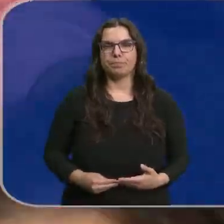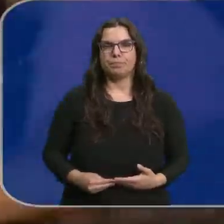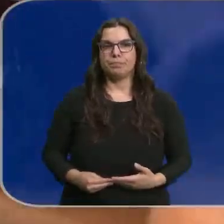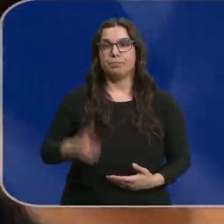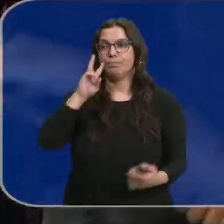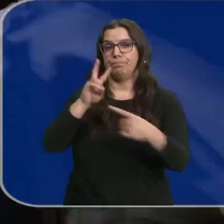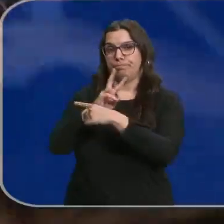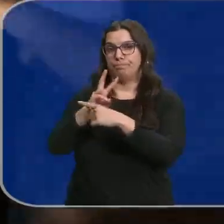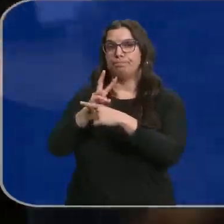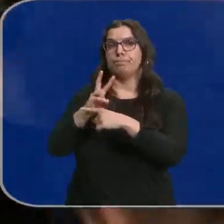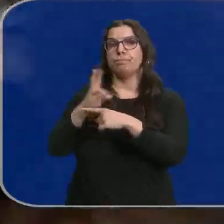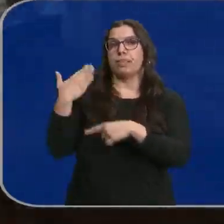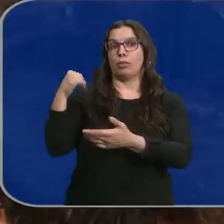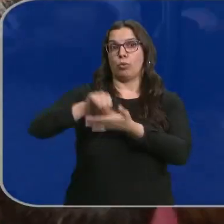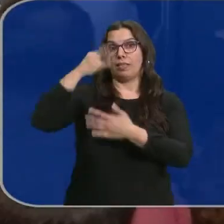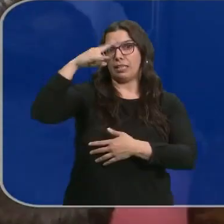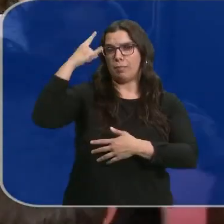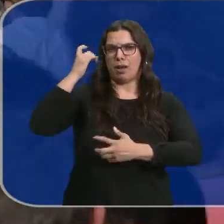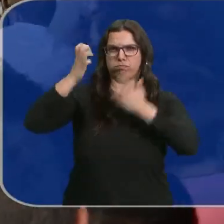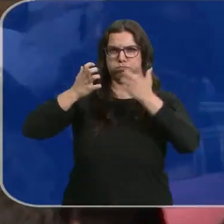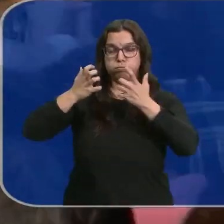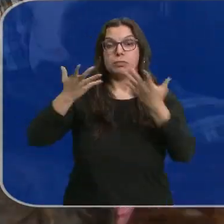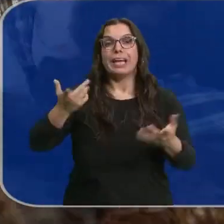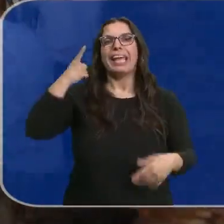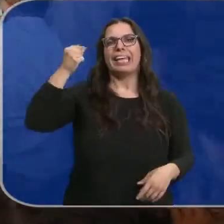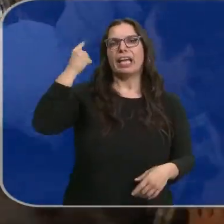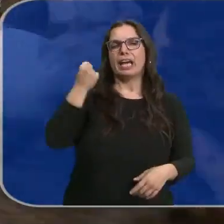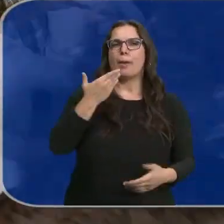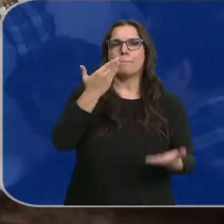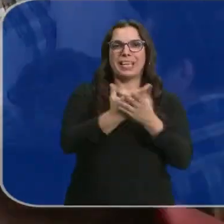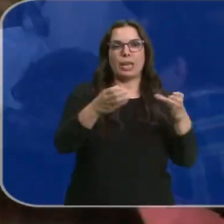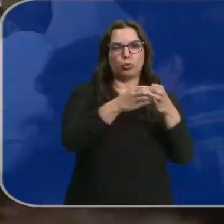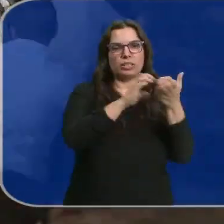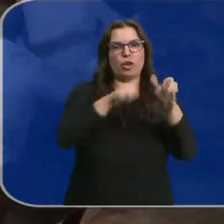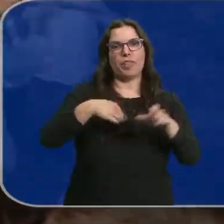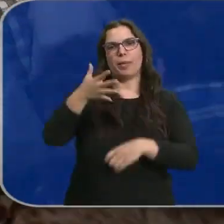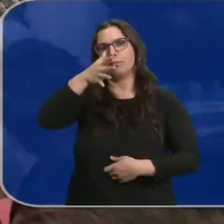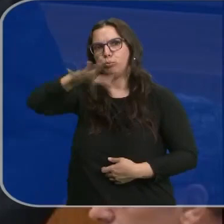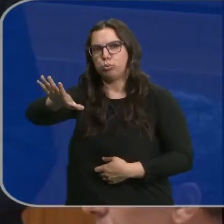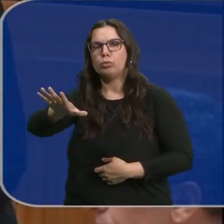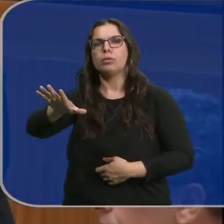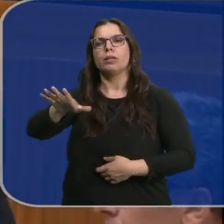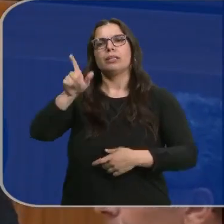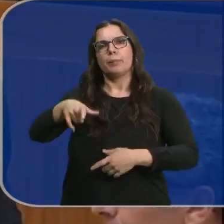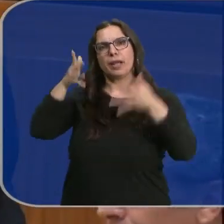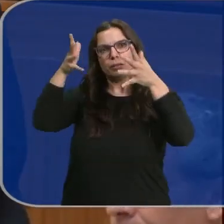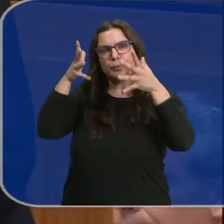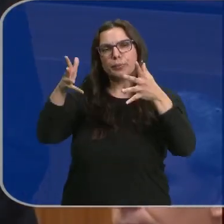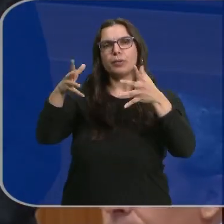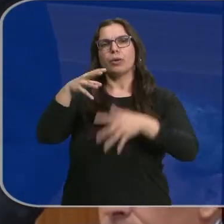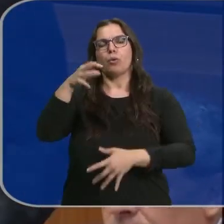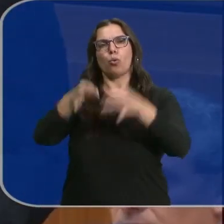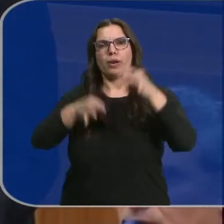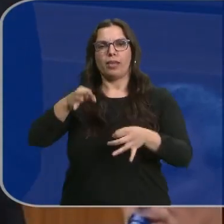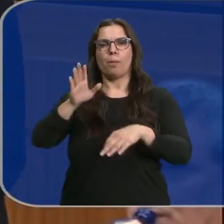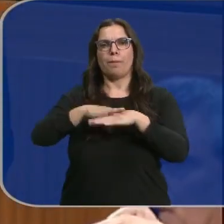Por estos disturbios de ayer en Salamanca, Francisco Igea ha pedido que la Junta se persone como acusación particular y preste asesoramiento jurídico a los funcionarios víctimas